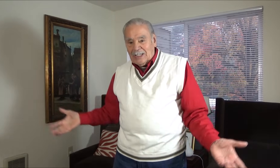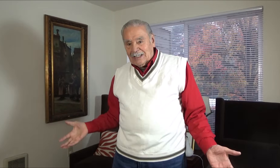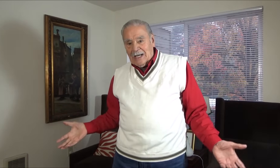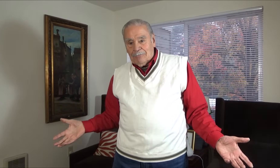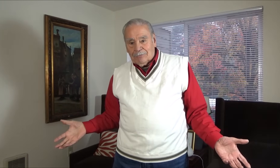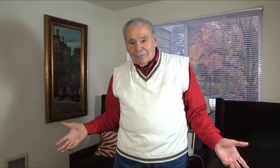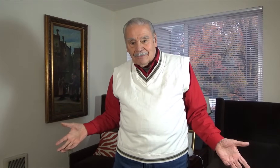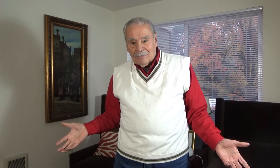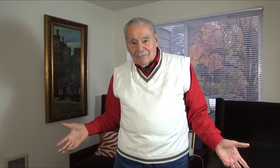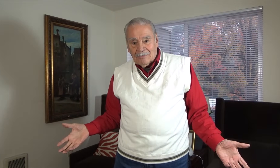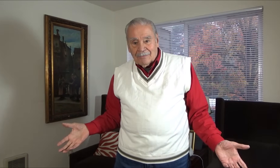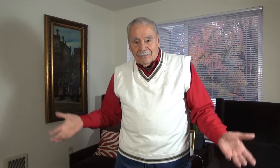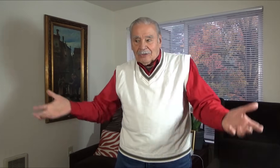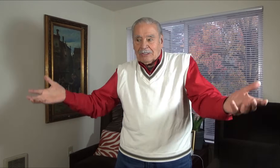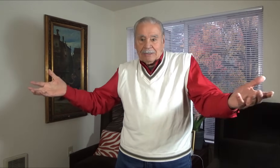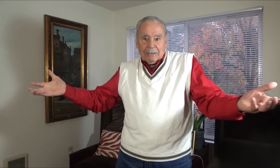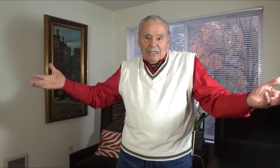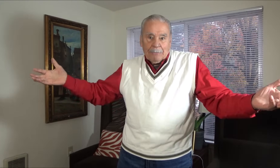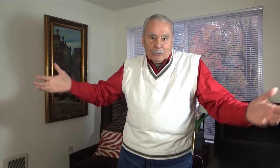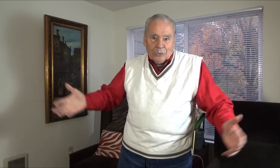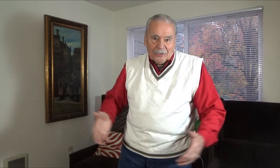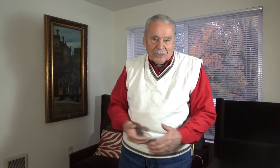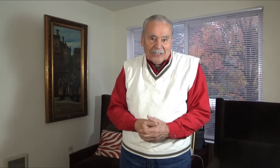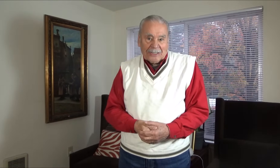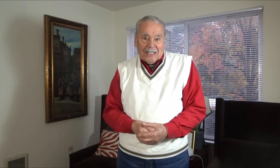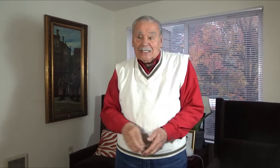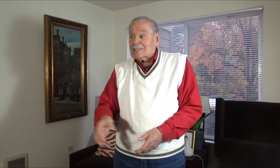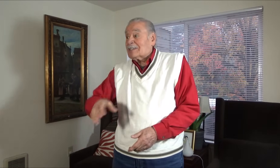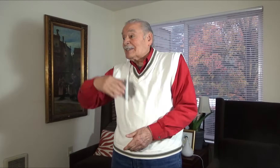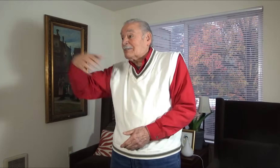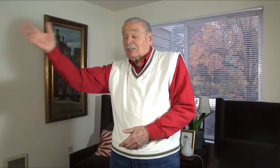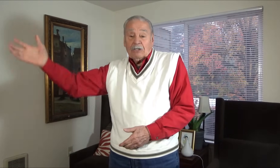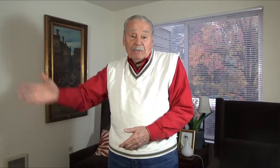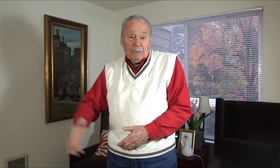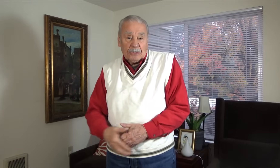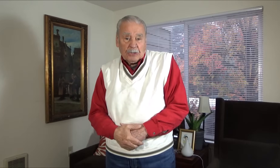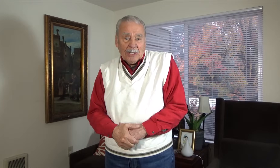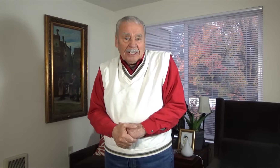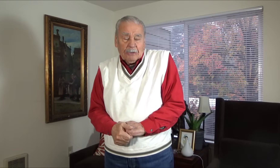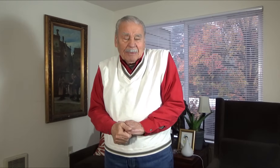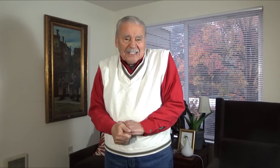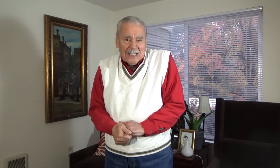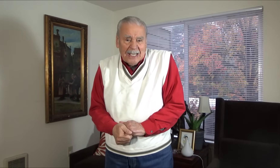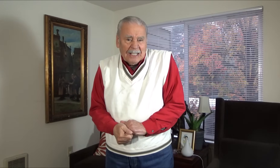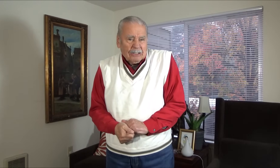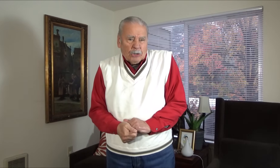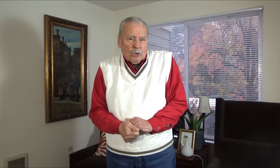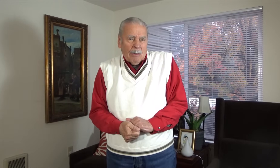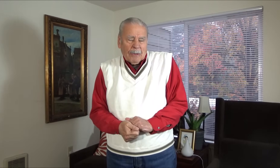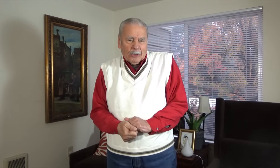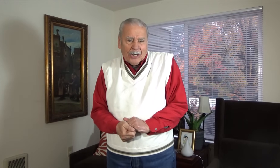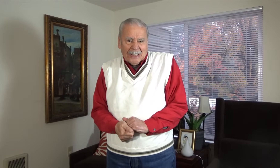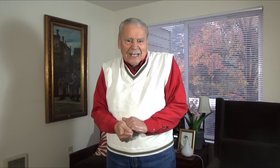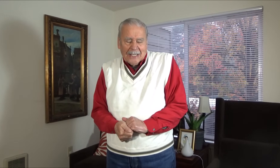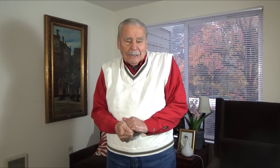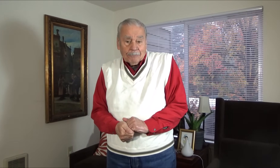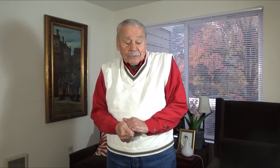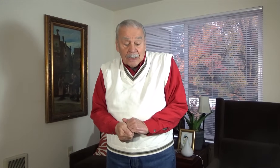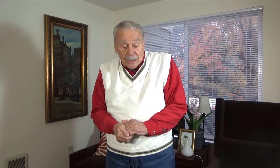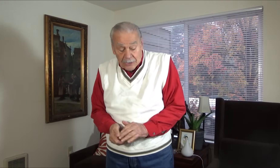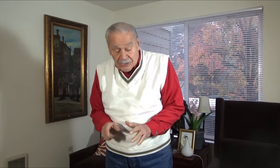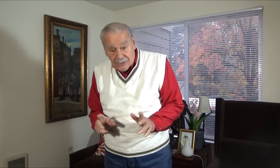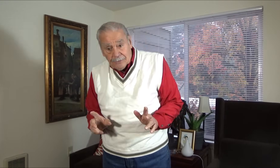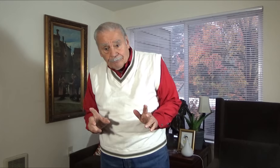gente nuestra no termina por no entender nada, y dice, sí, son los mismos, iguales, no pasa, esto no nos va a mejorar